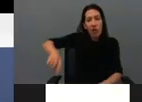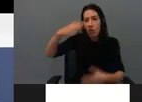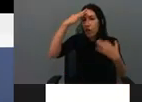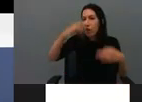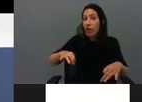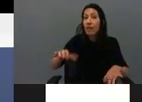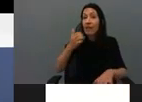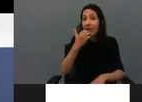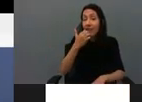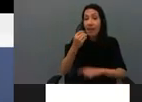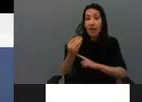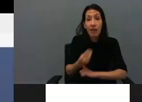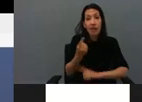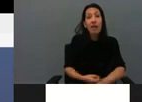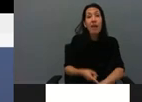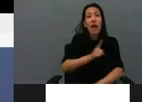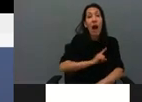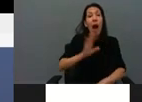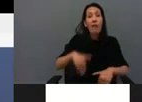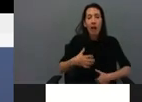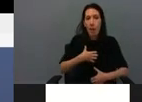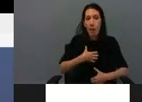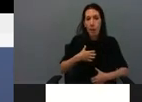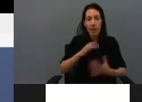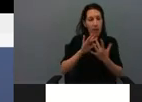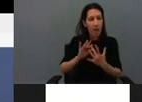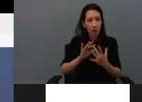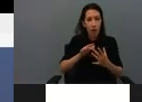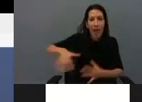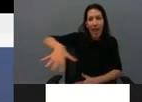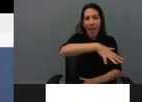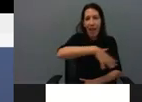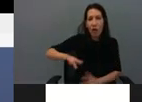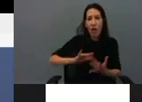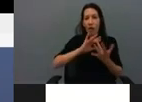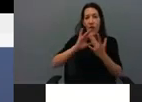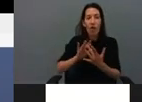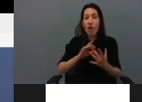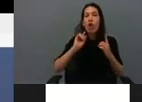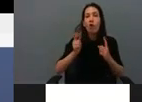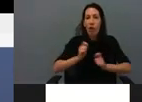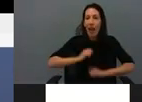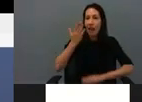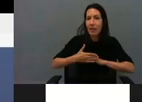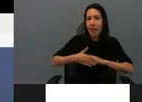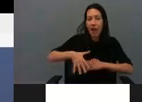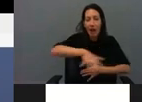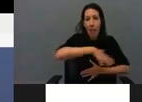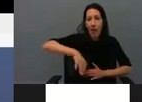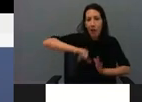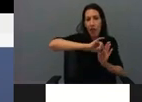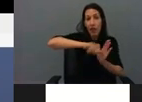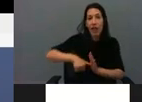cuenta que con ello me negaban a ampliar mi círculo y entorno de relaciones más allá del barrio. No creían en